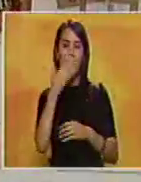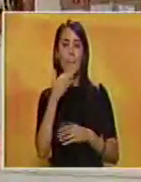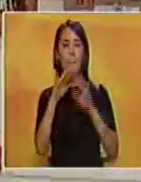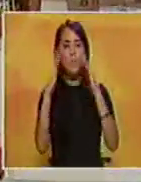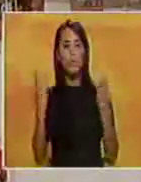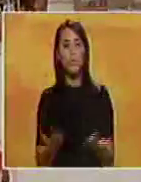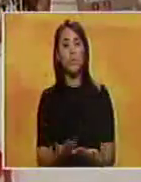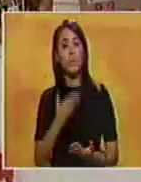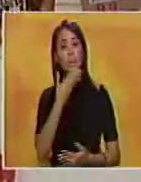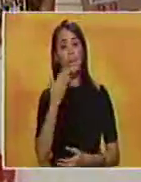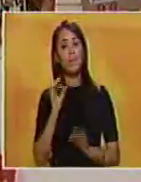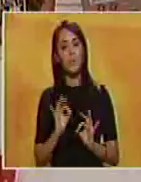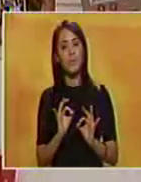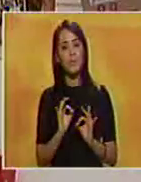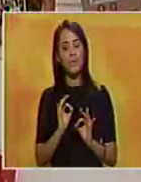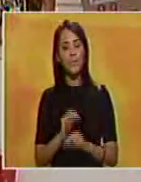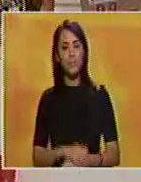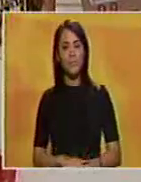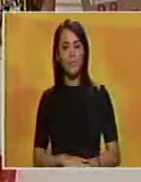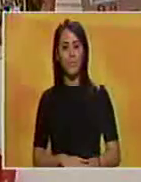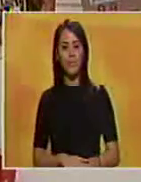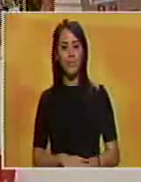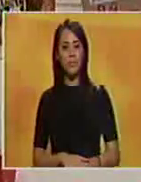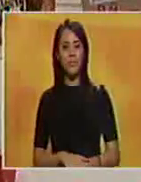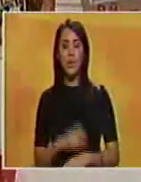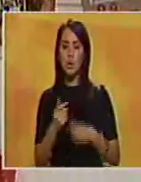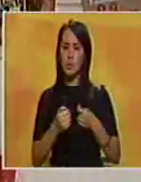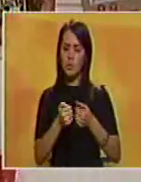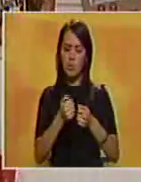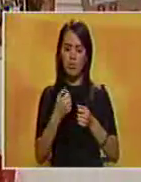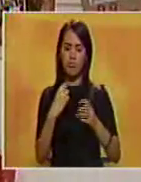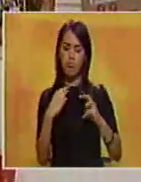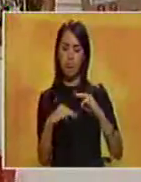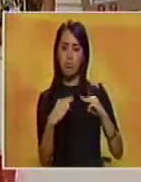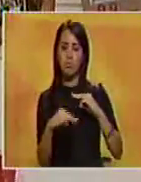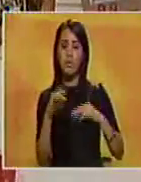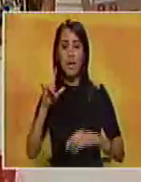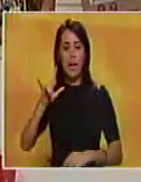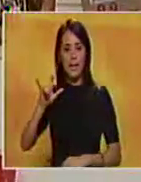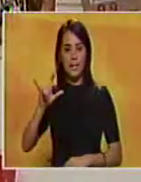seguiré acercándome a los emprendimientos y ustedes pueden dejarme sus comentarios en mi cuenta de